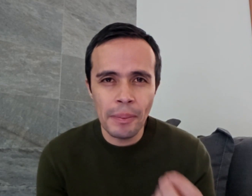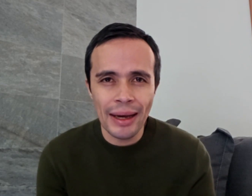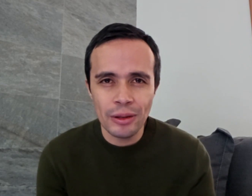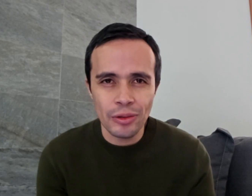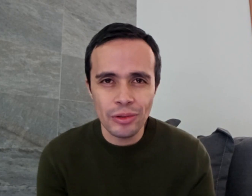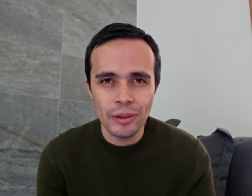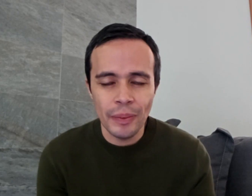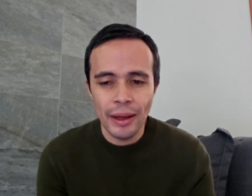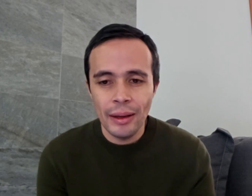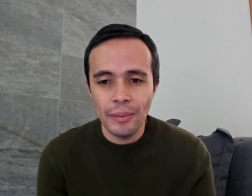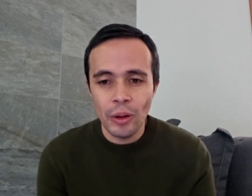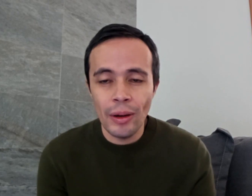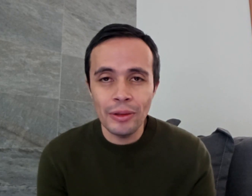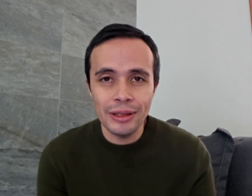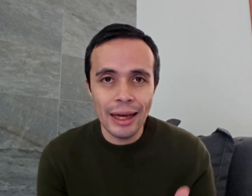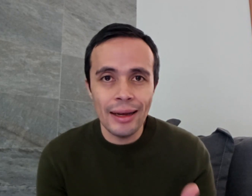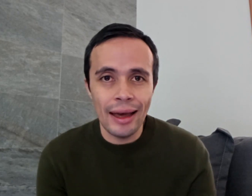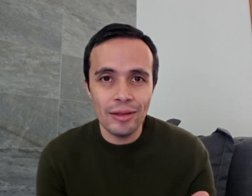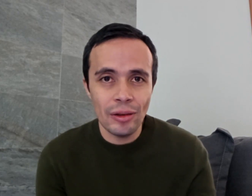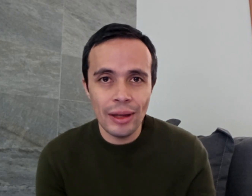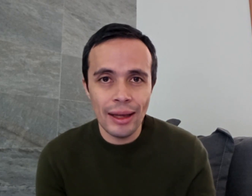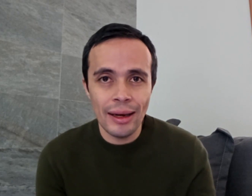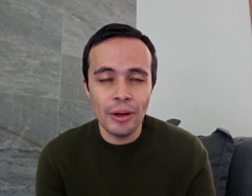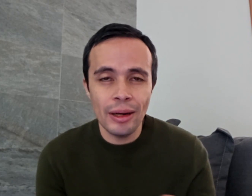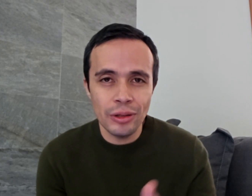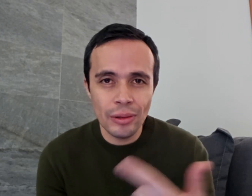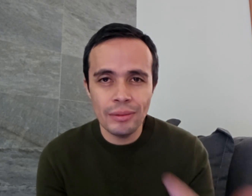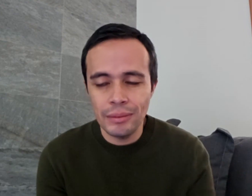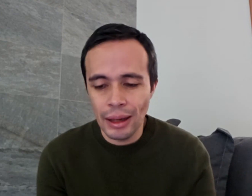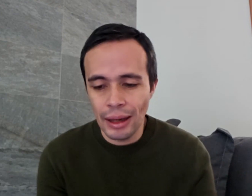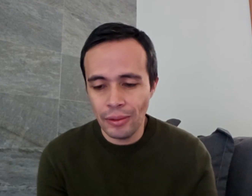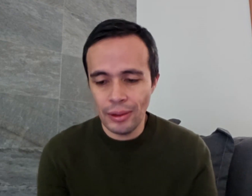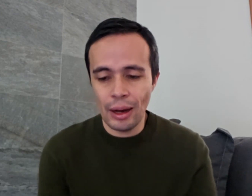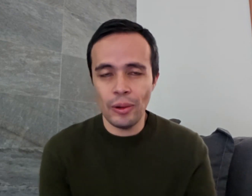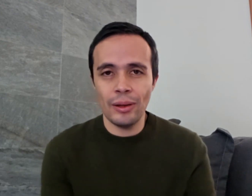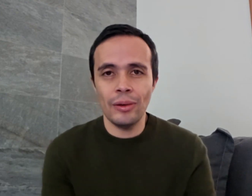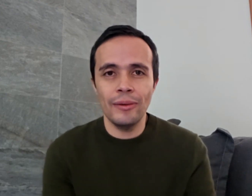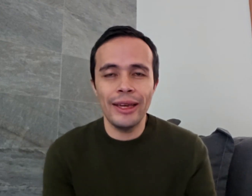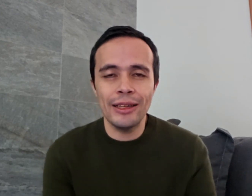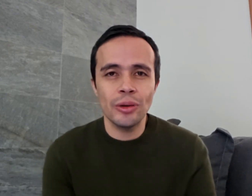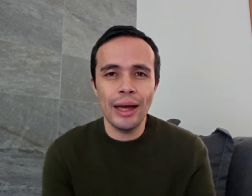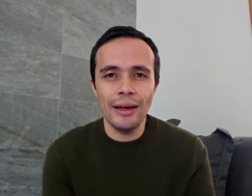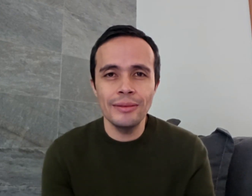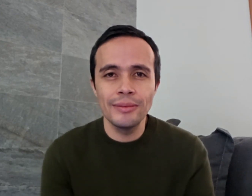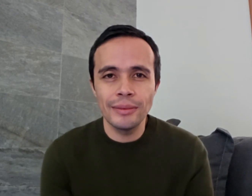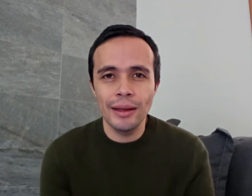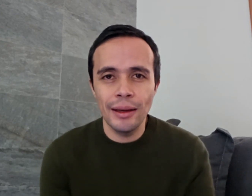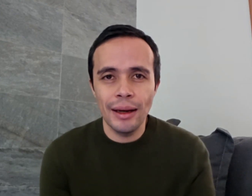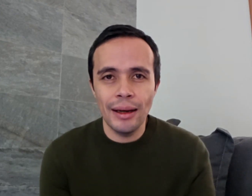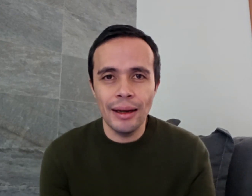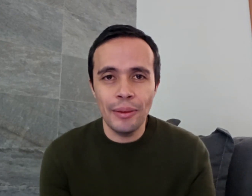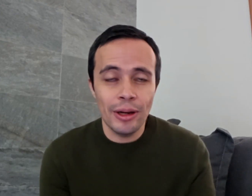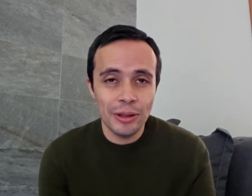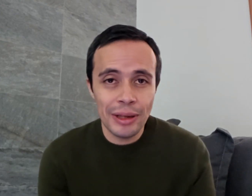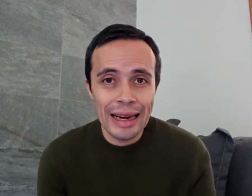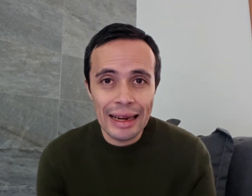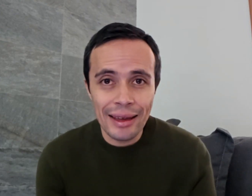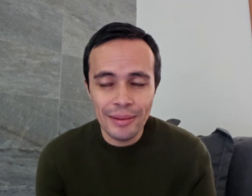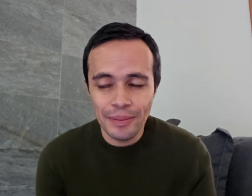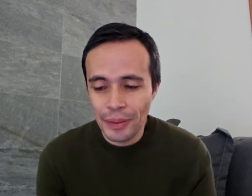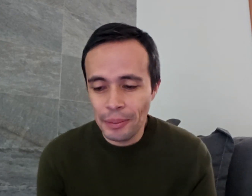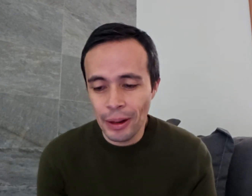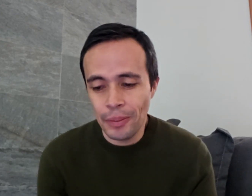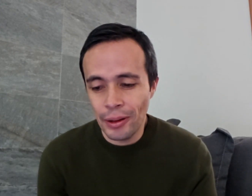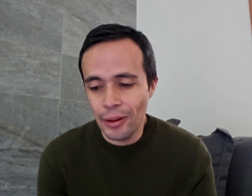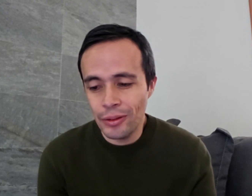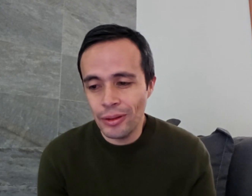serían los impactos. Por un lado está esto de la violación a un acuerdo binacional, la violación a la